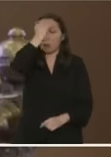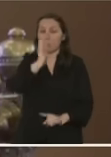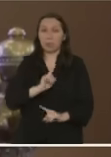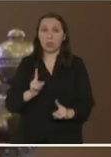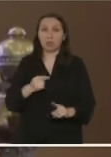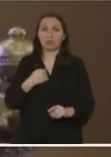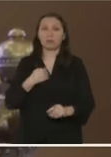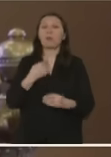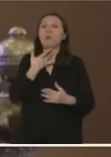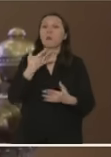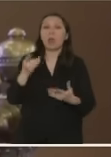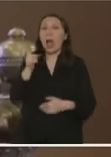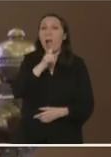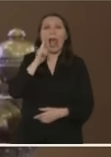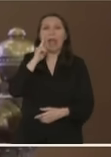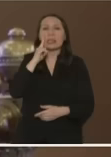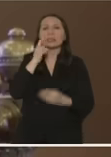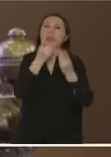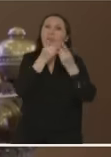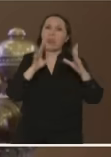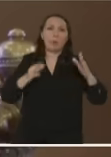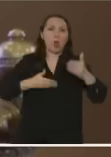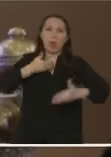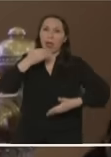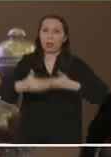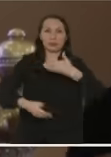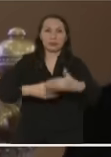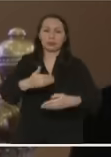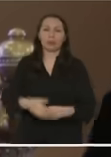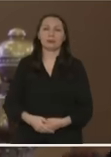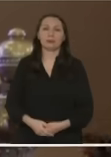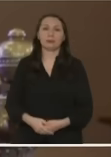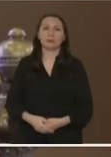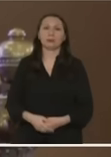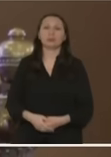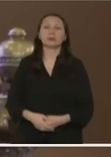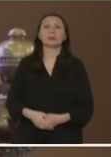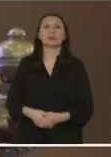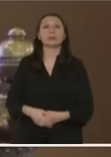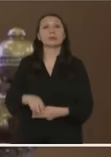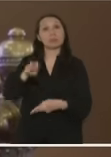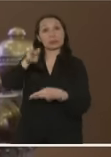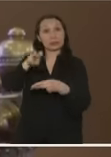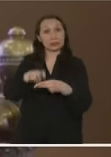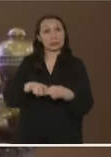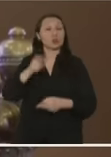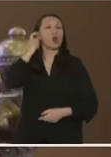ello, porque así funcionan las democracias. Ocupar